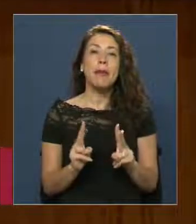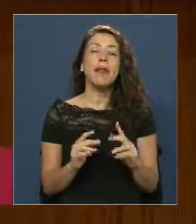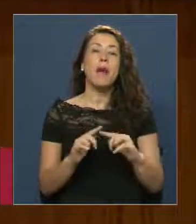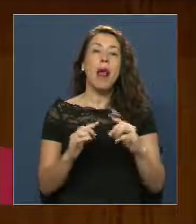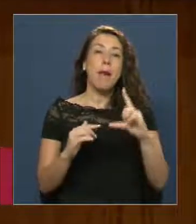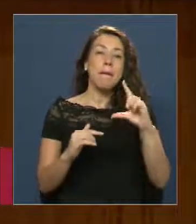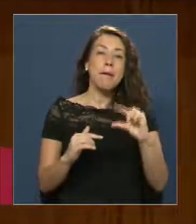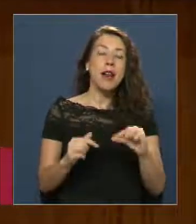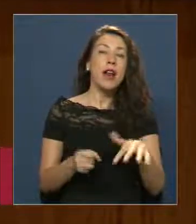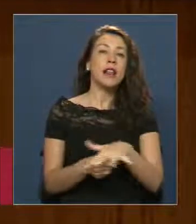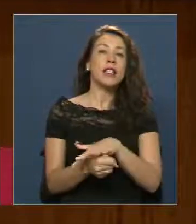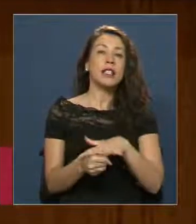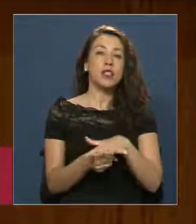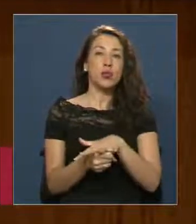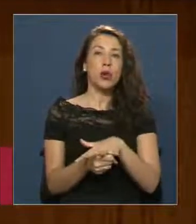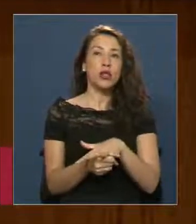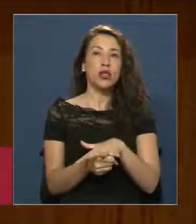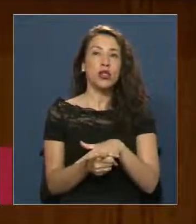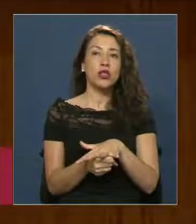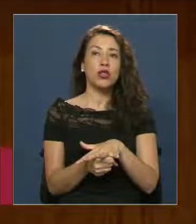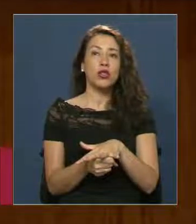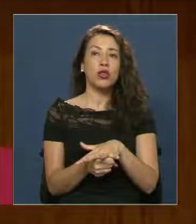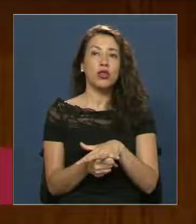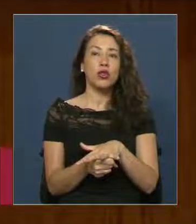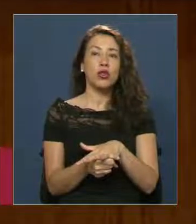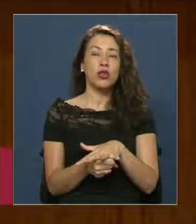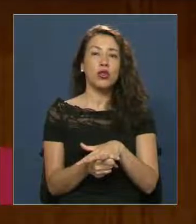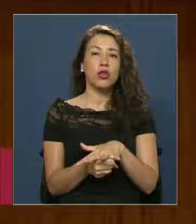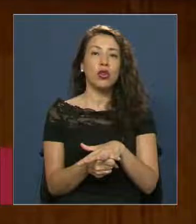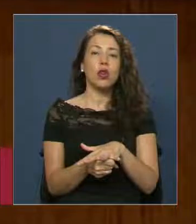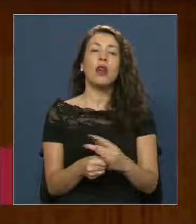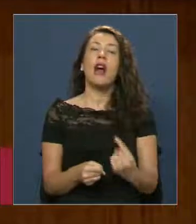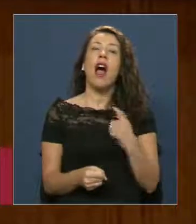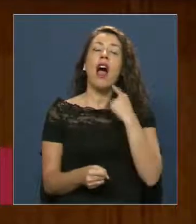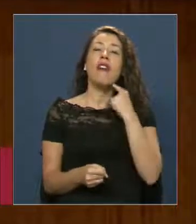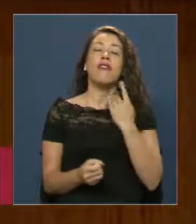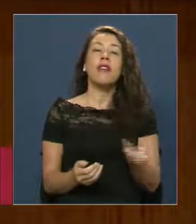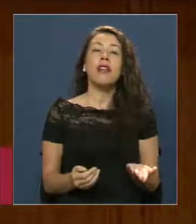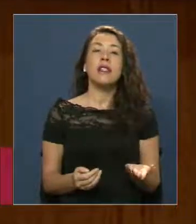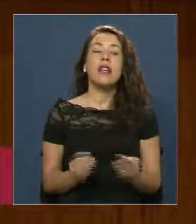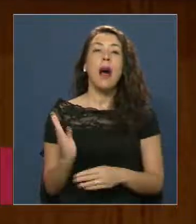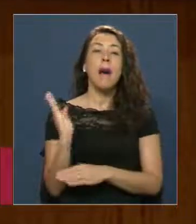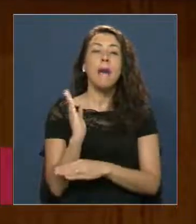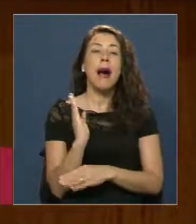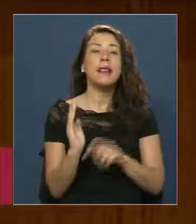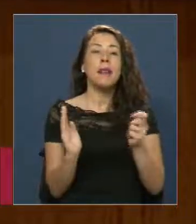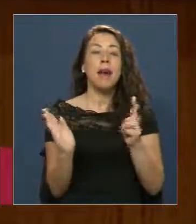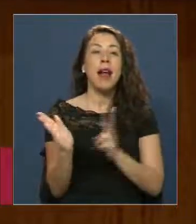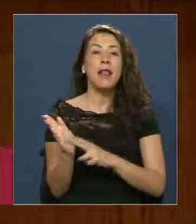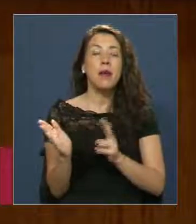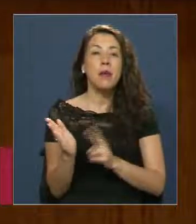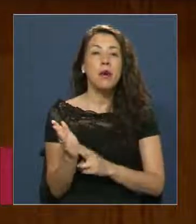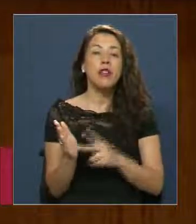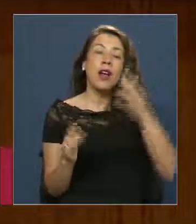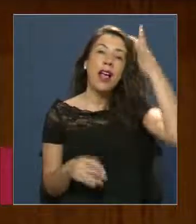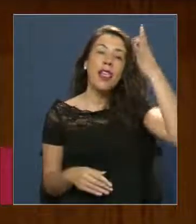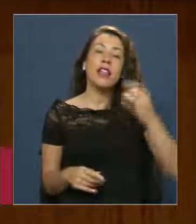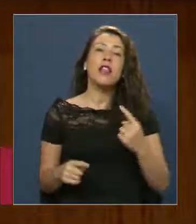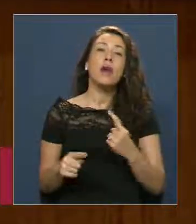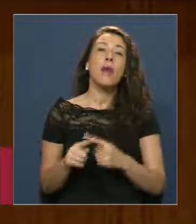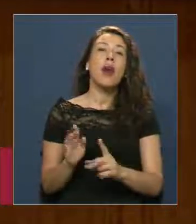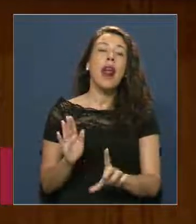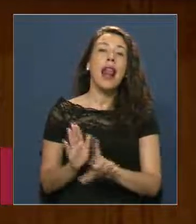contrarrestar situaciones o esquemas que erosionan la base imponible y que se determina de acuerdo a